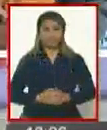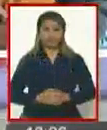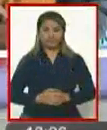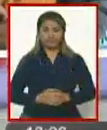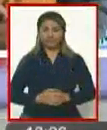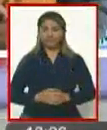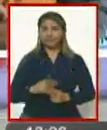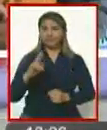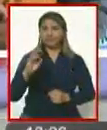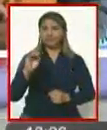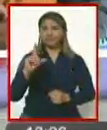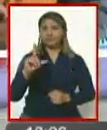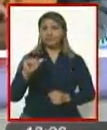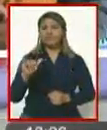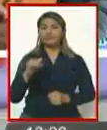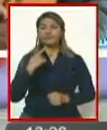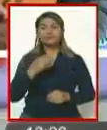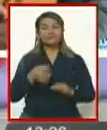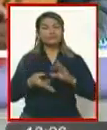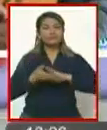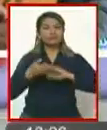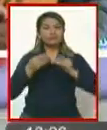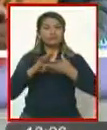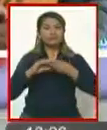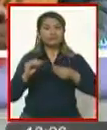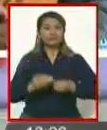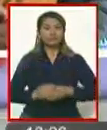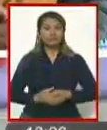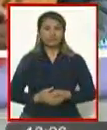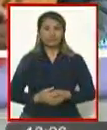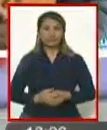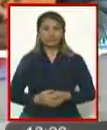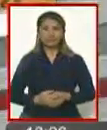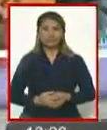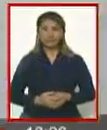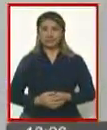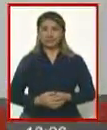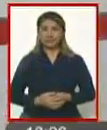unidad móvil. Rolly Méndez, adelante, por favor, lo escuchamos.